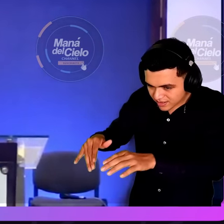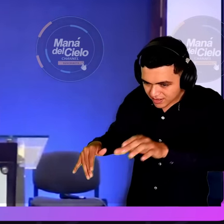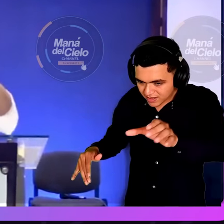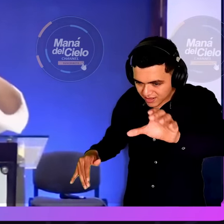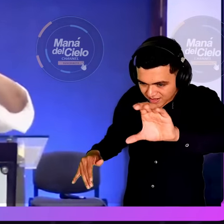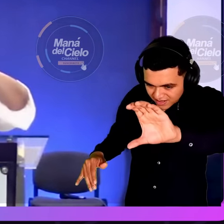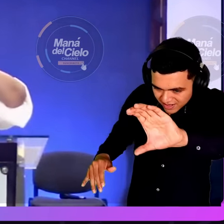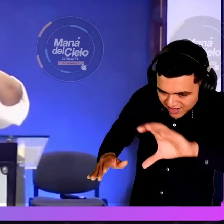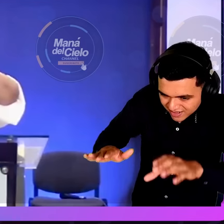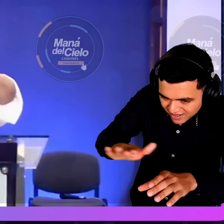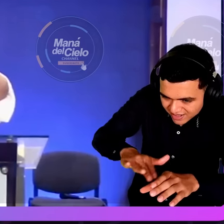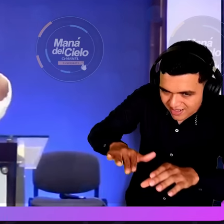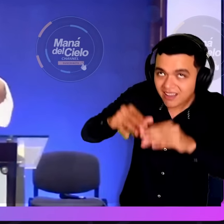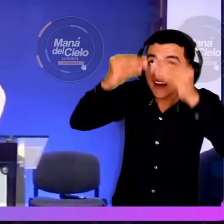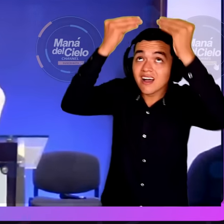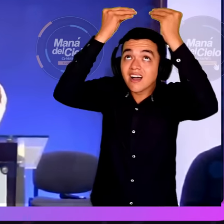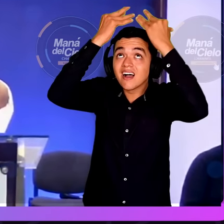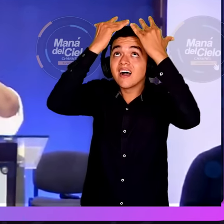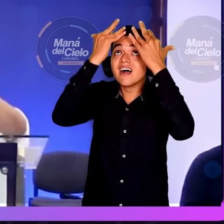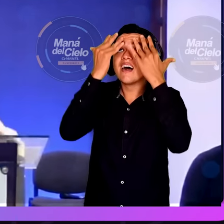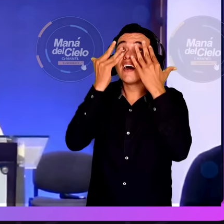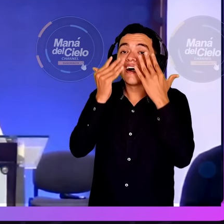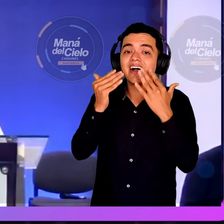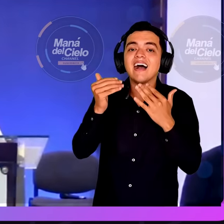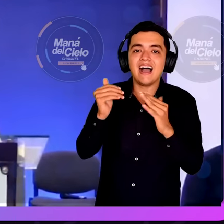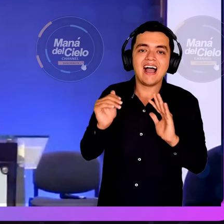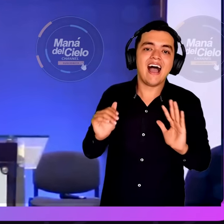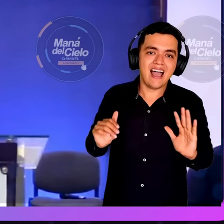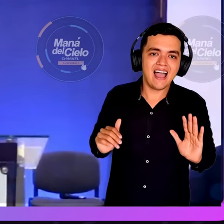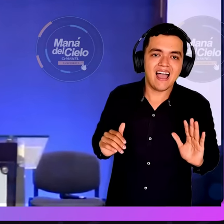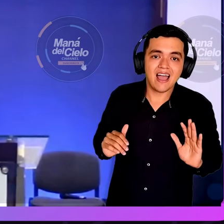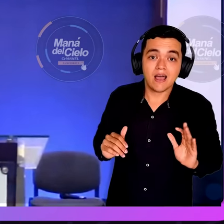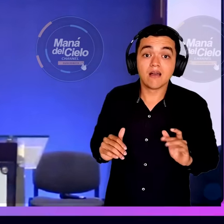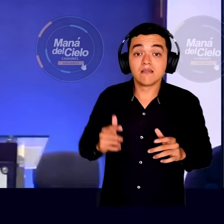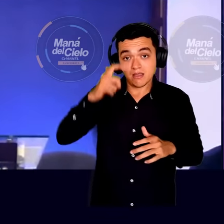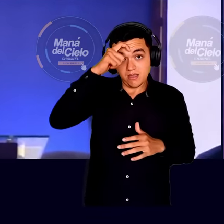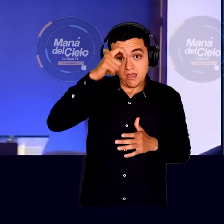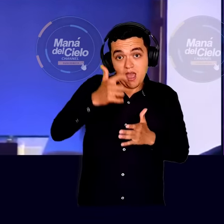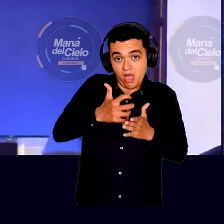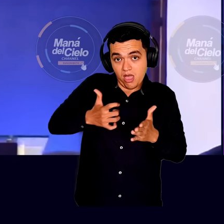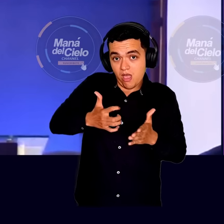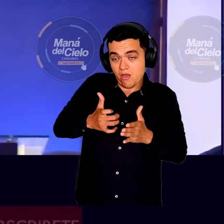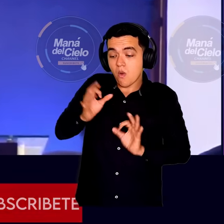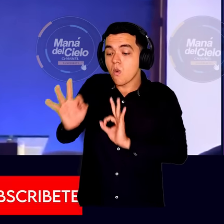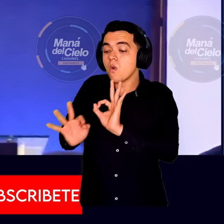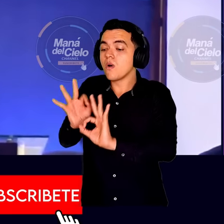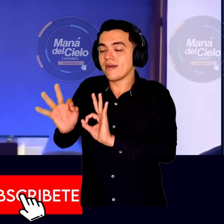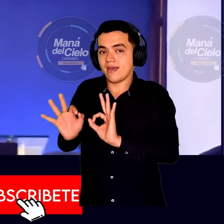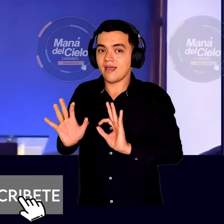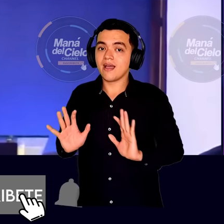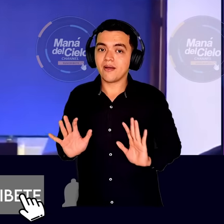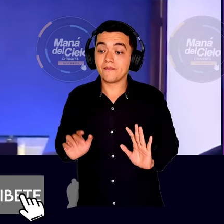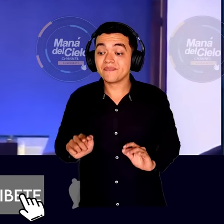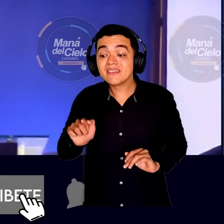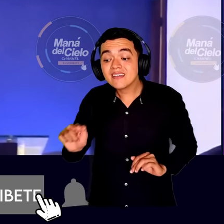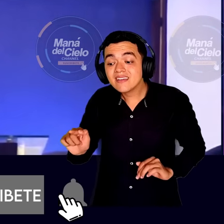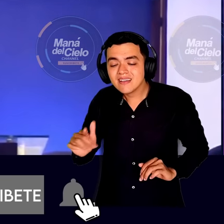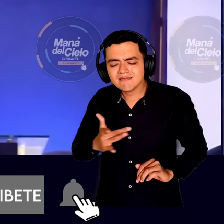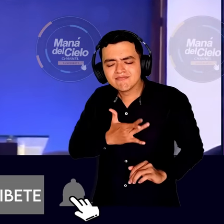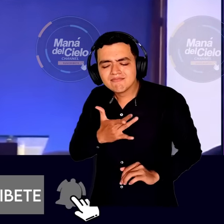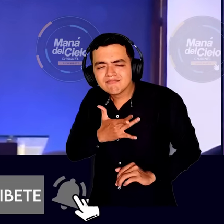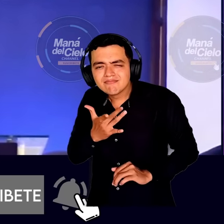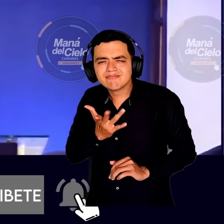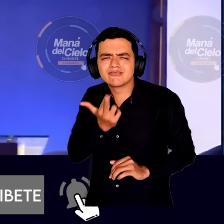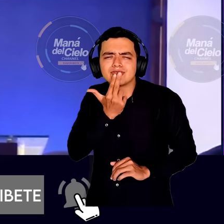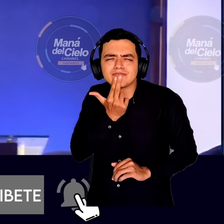bueno, como una redoma con aceite, y agarraba a cada ovejita y comenzaba a ungirla y comenzaba a echarle